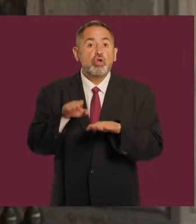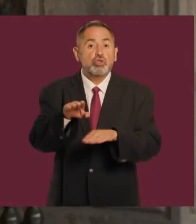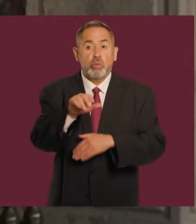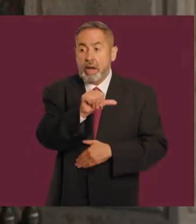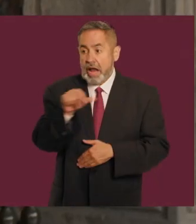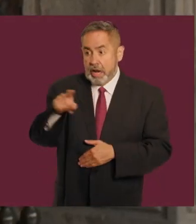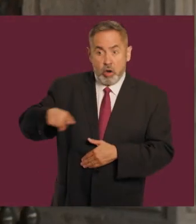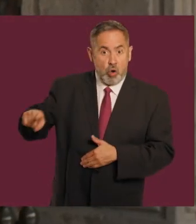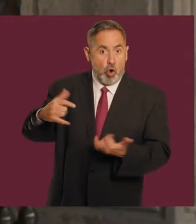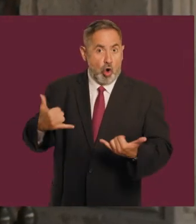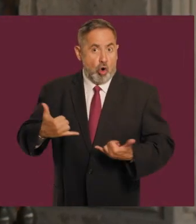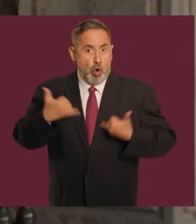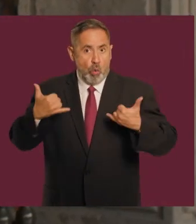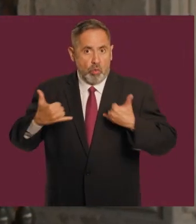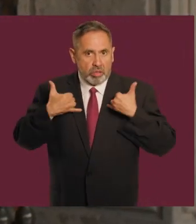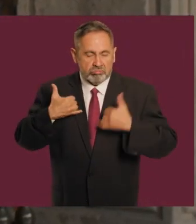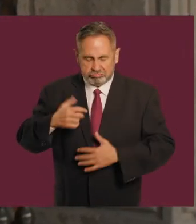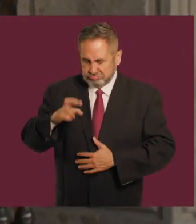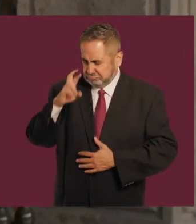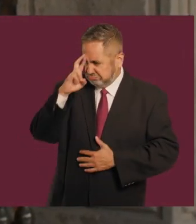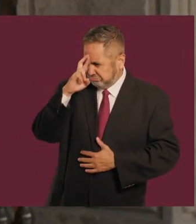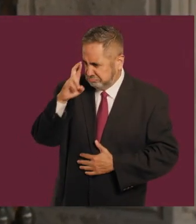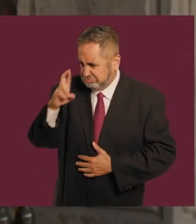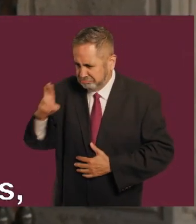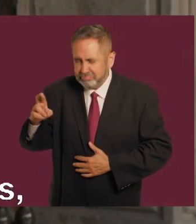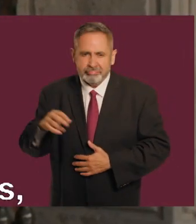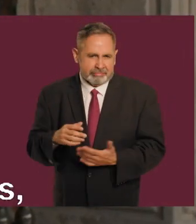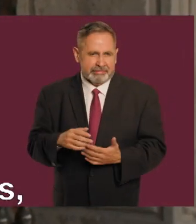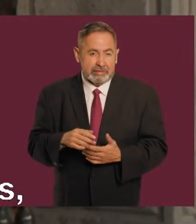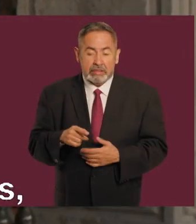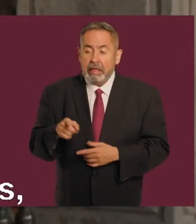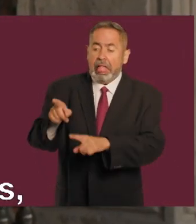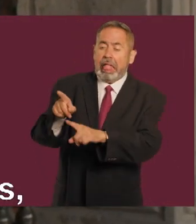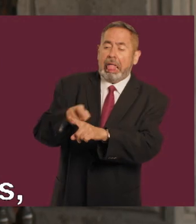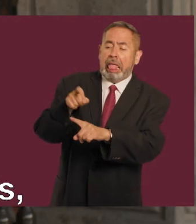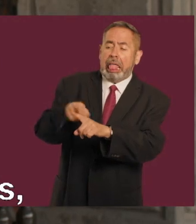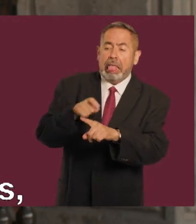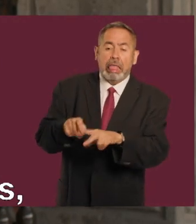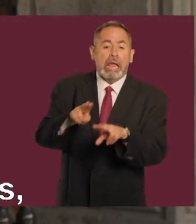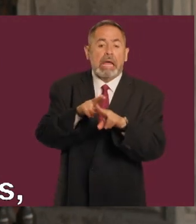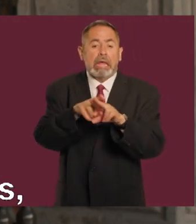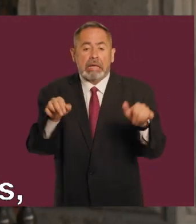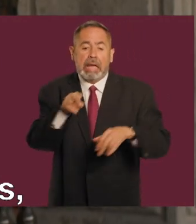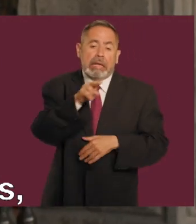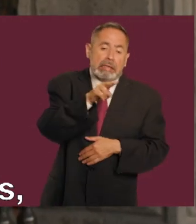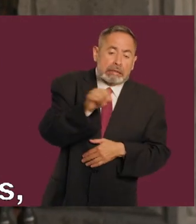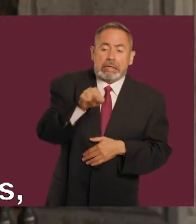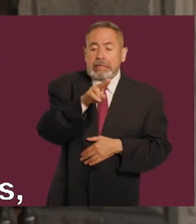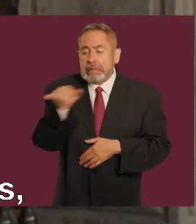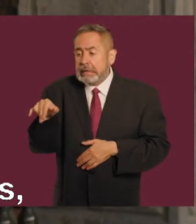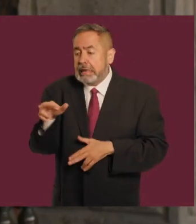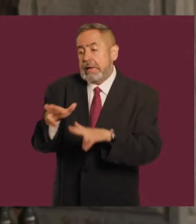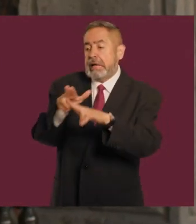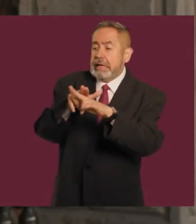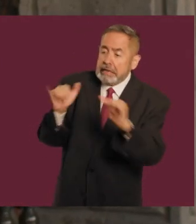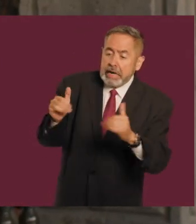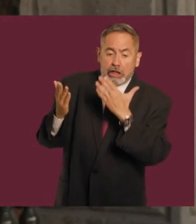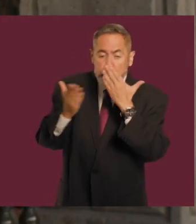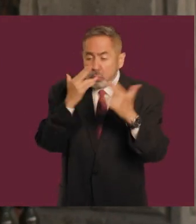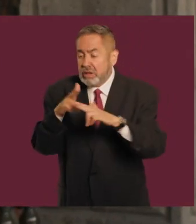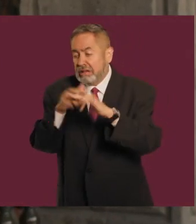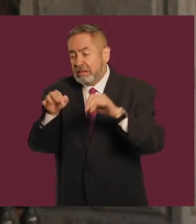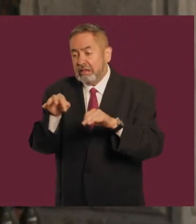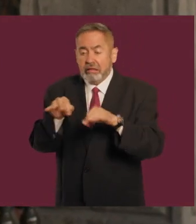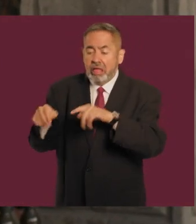se trató con respeto a los jóvenes, nada de ninis, como se les llamaba antes, que